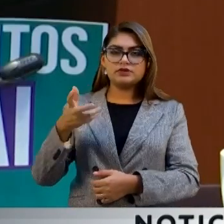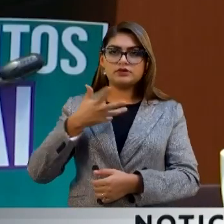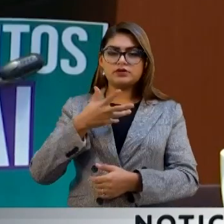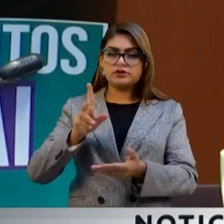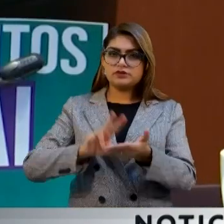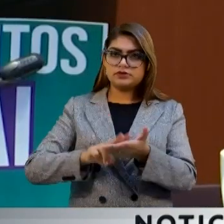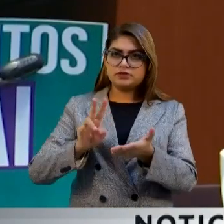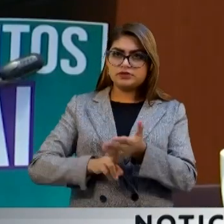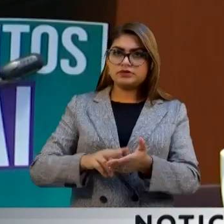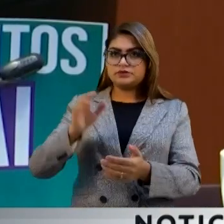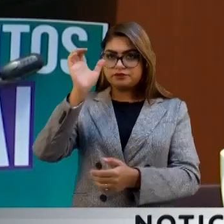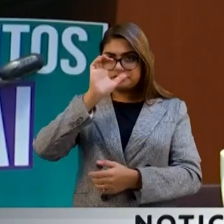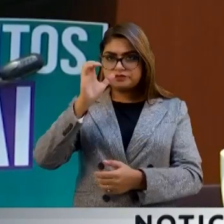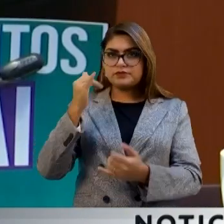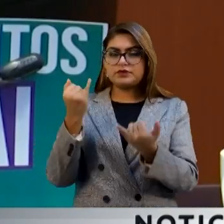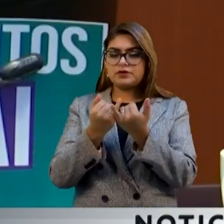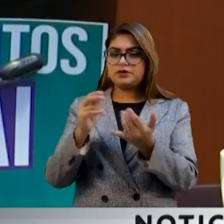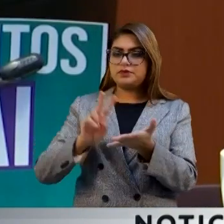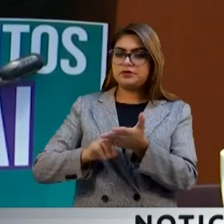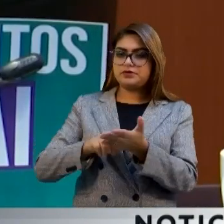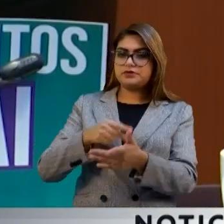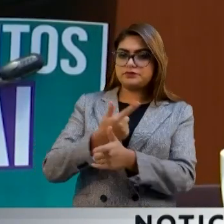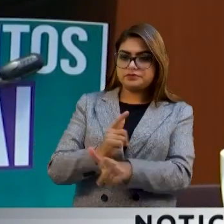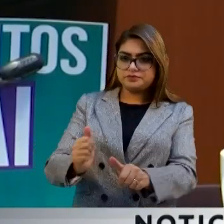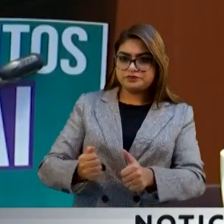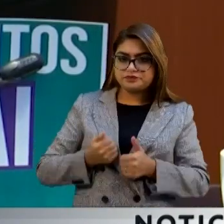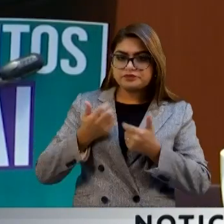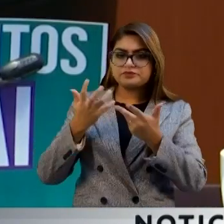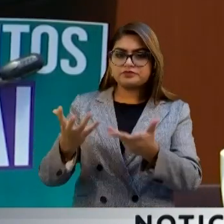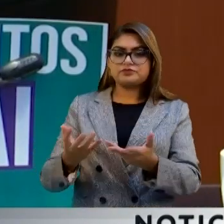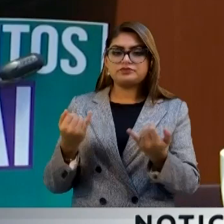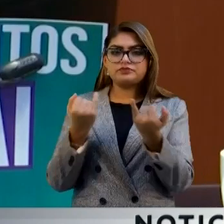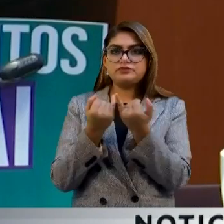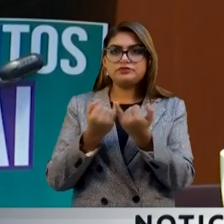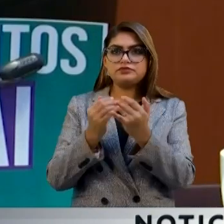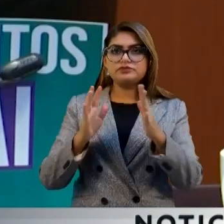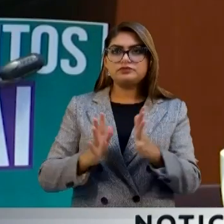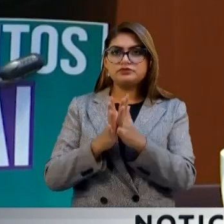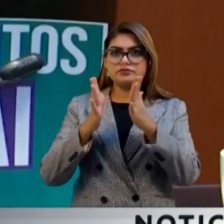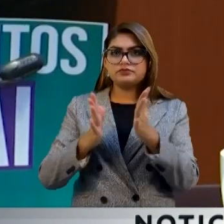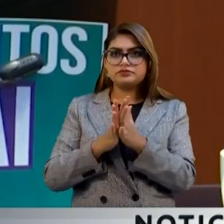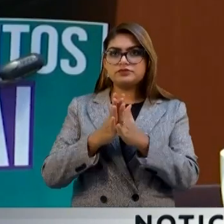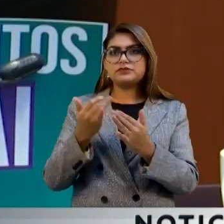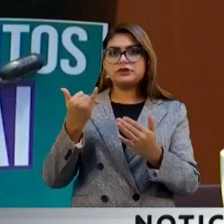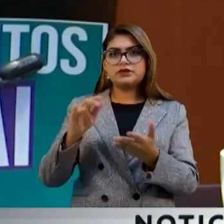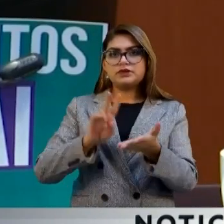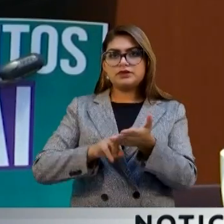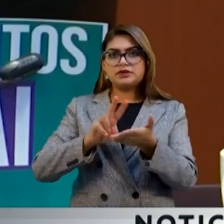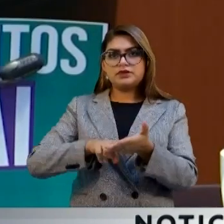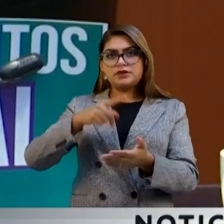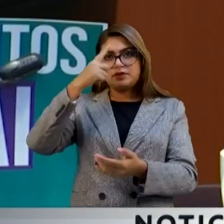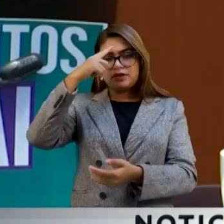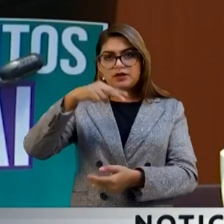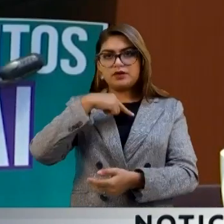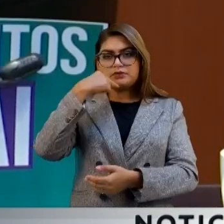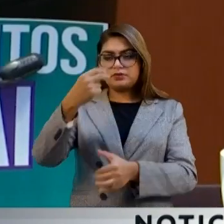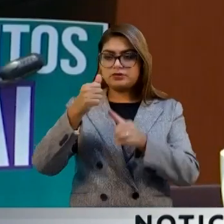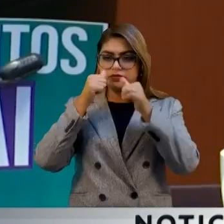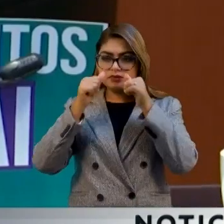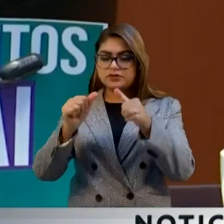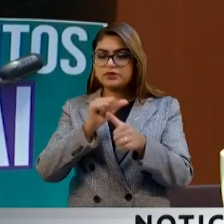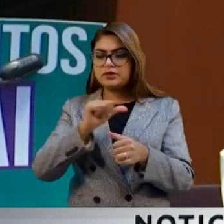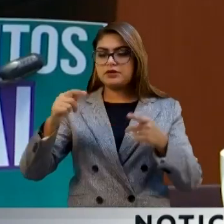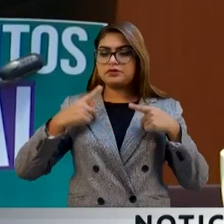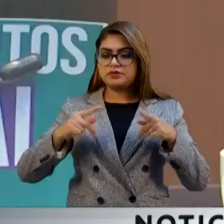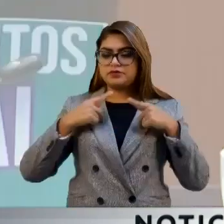de la libertad de expresión, el valor de la participación y el valor de darle voz a quienes en ese momento